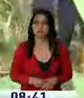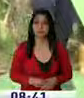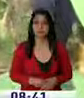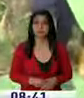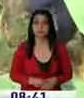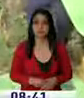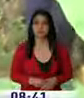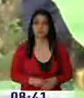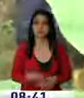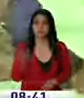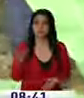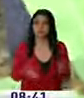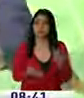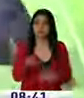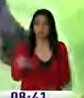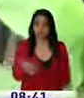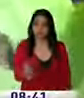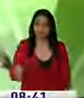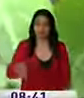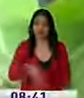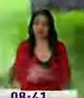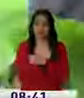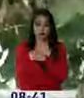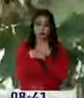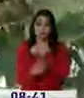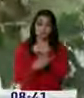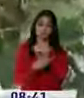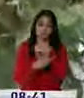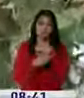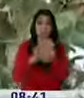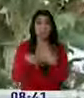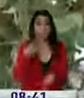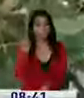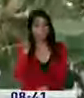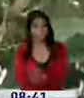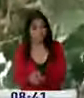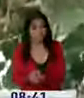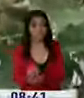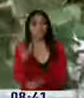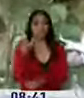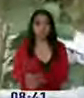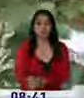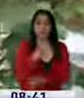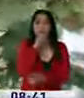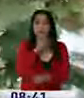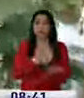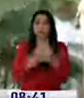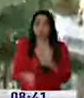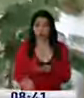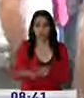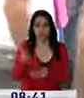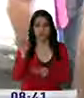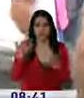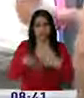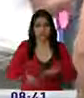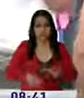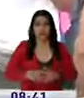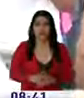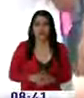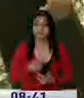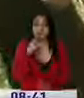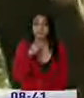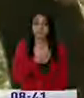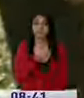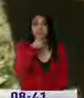Una aparente picadura de culebra o caída sería la causa de la muerte de un adulto mayor que fue encontrado sin vida. El adulto mayor